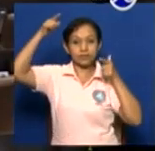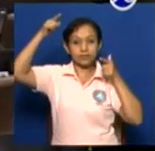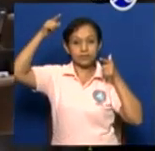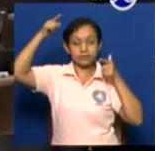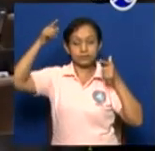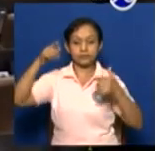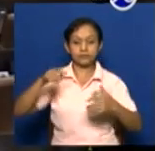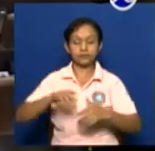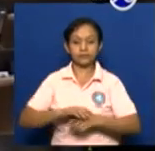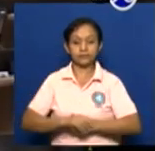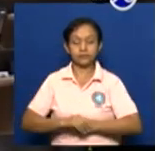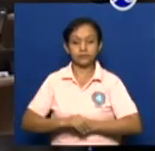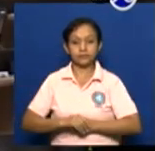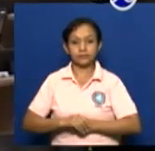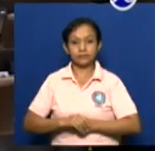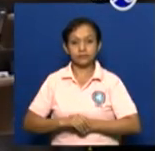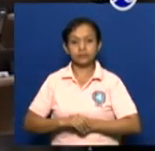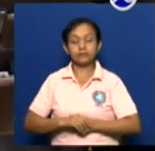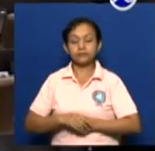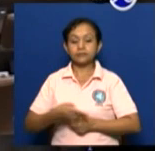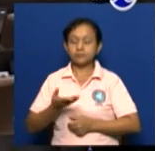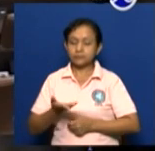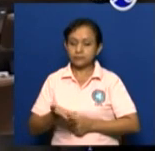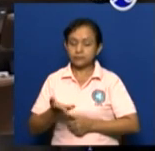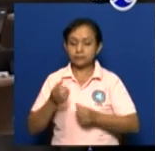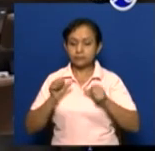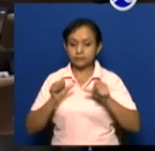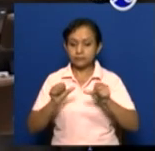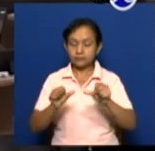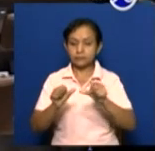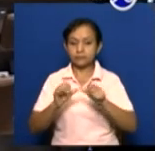Sandino. Tendremos a continuación